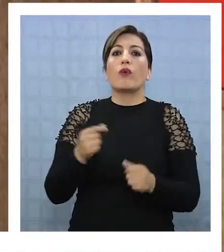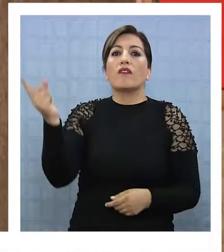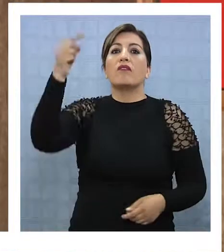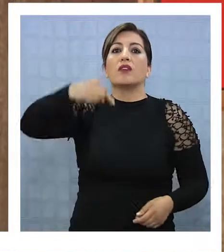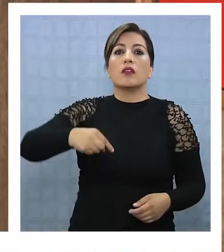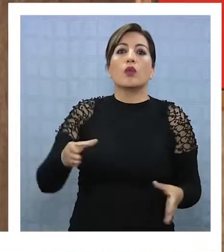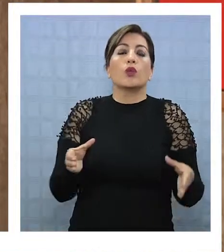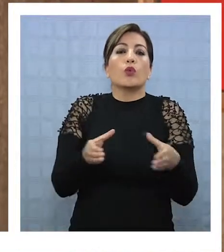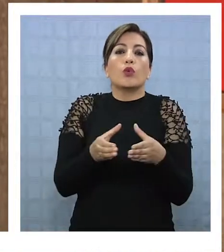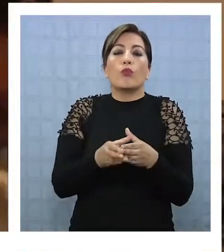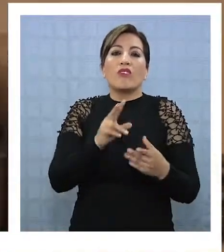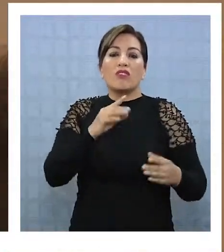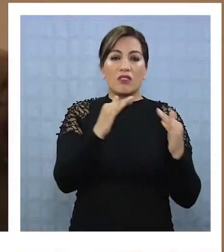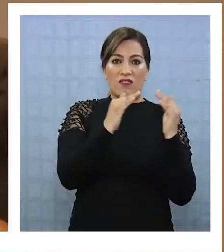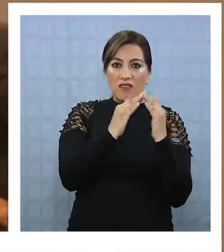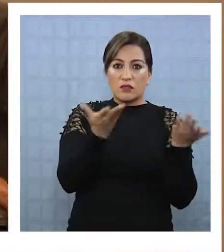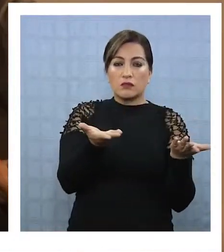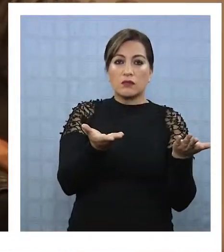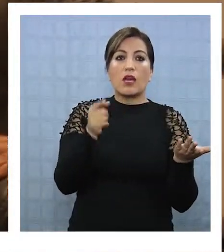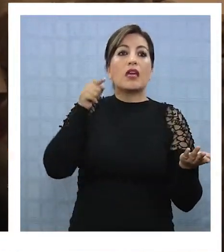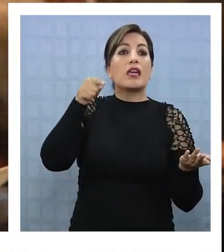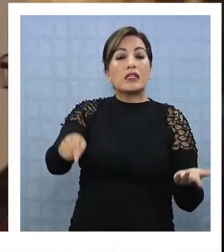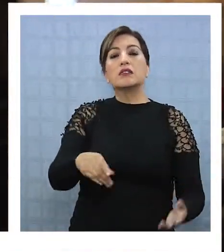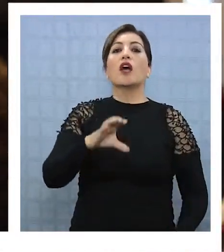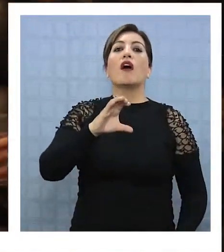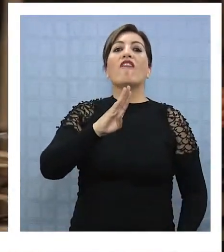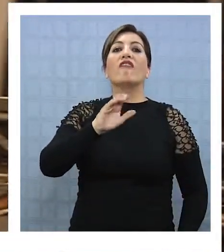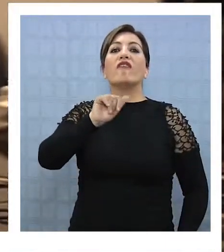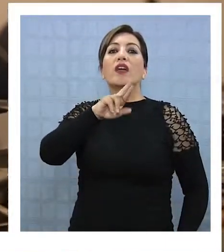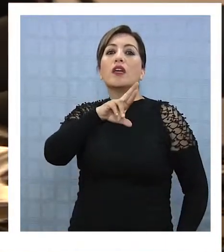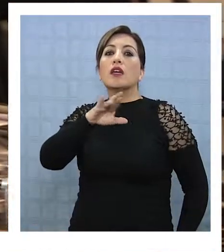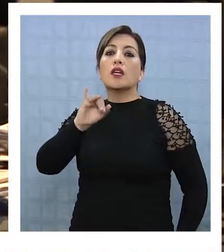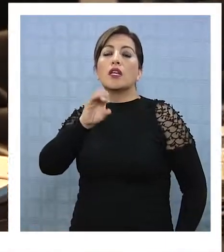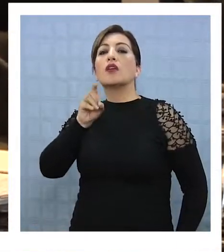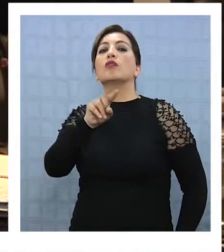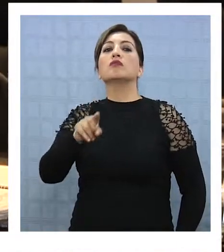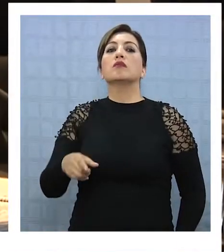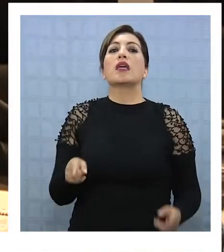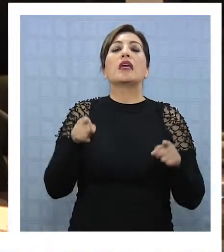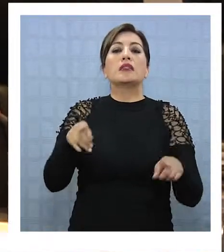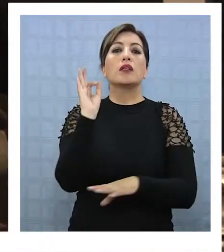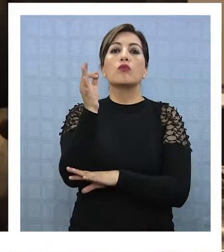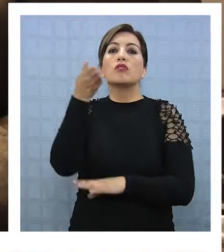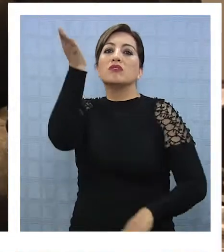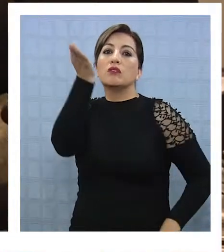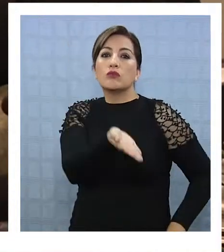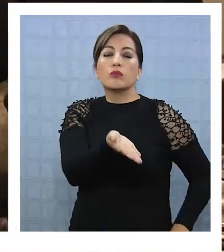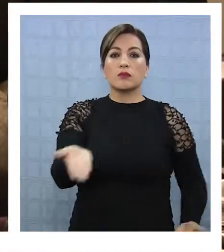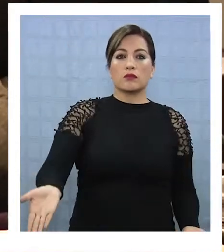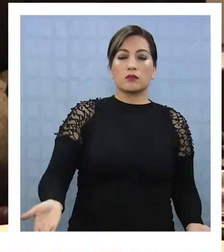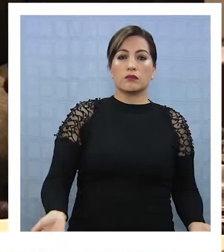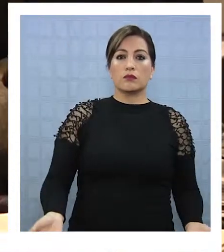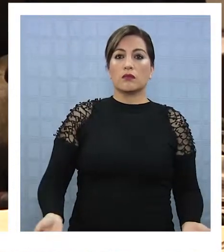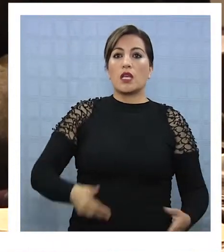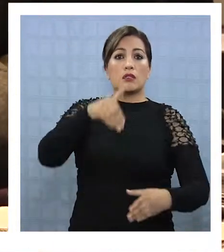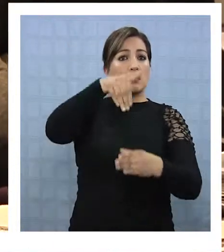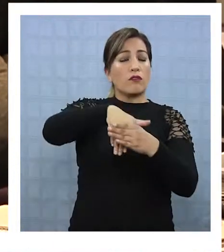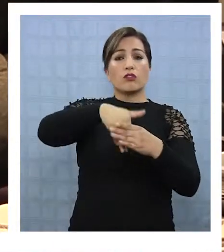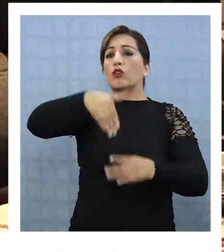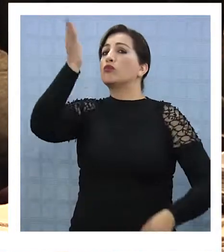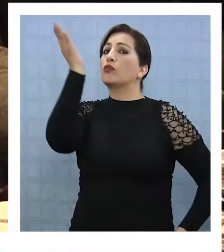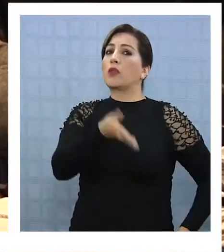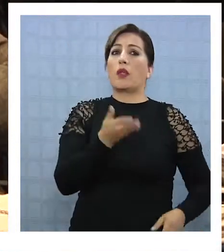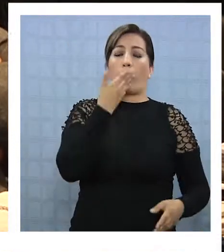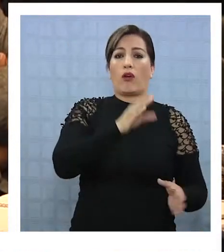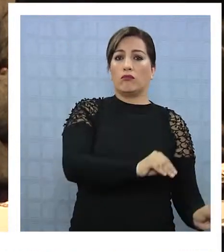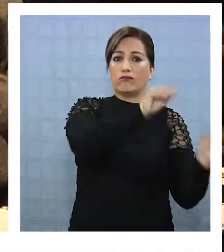estar presentes en nuestra comisión de vivienda. Razones suficientes, según el consejero Berríos, para suspender la sesión del pleno. Se votó por